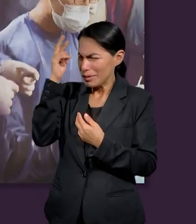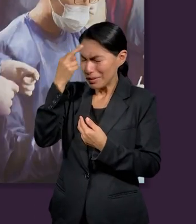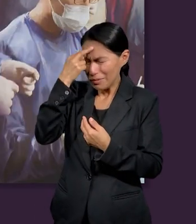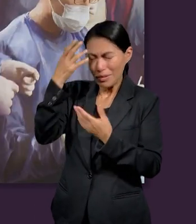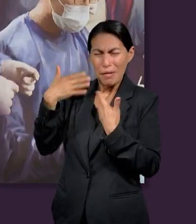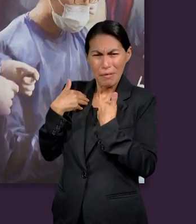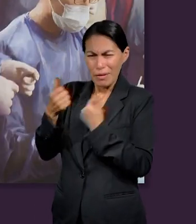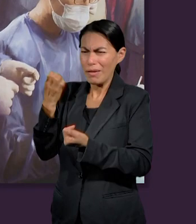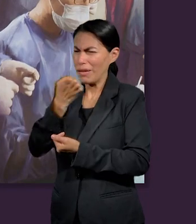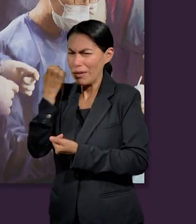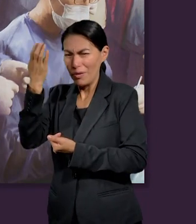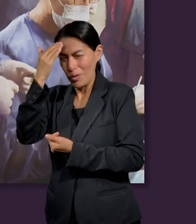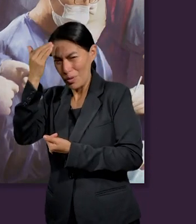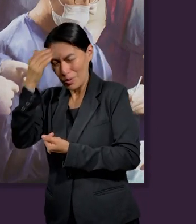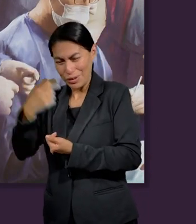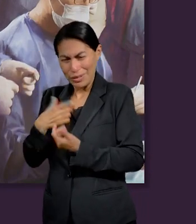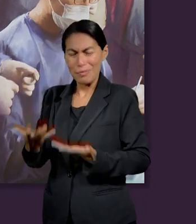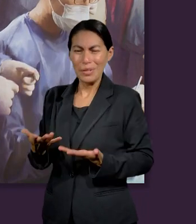Entonces,